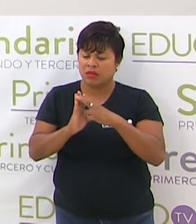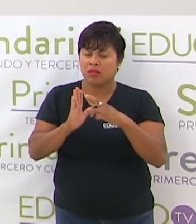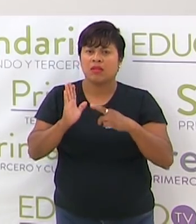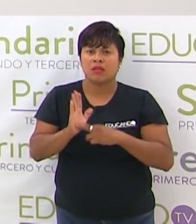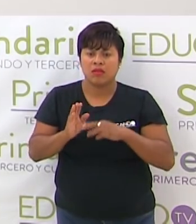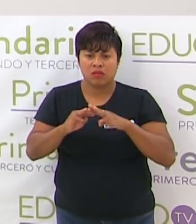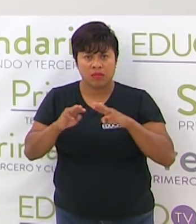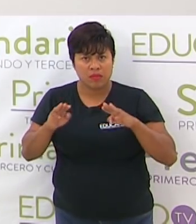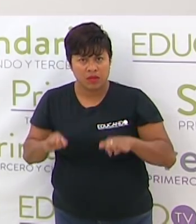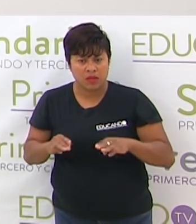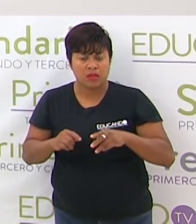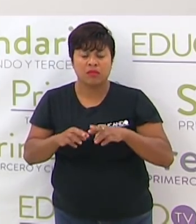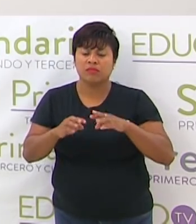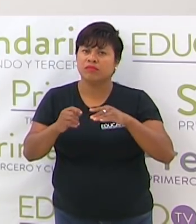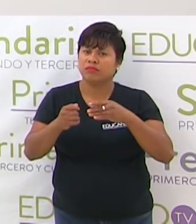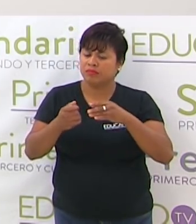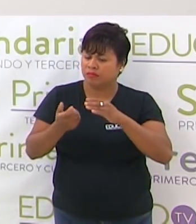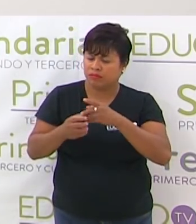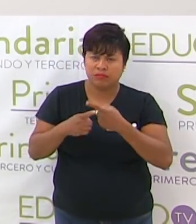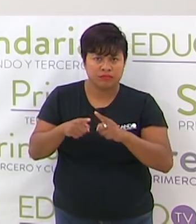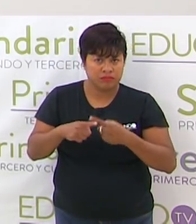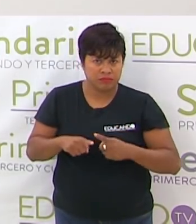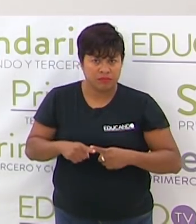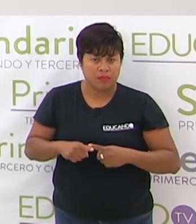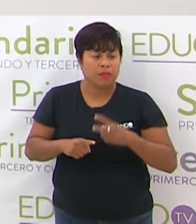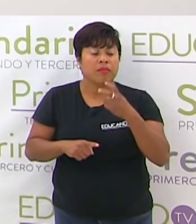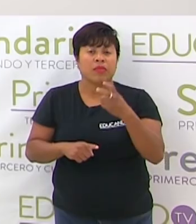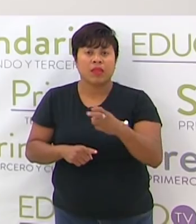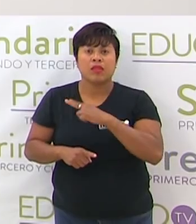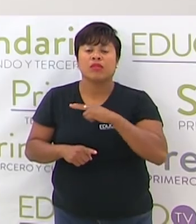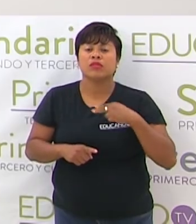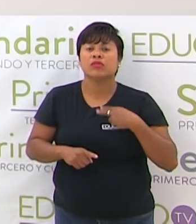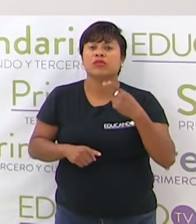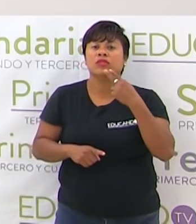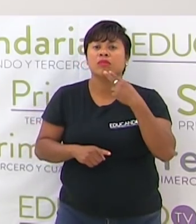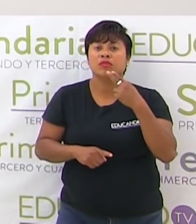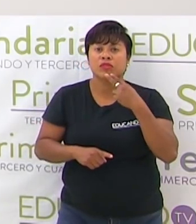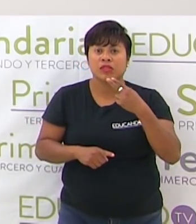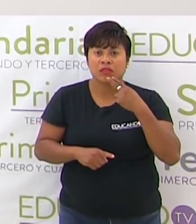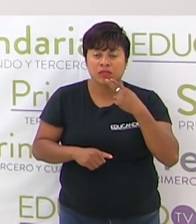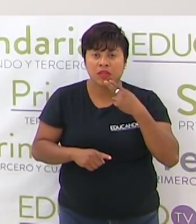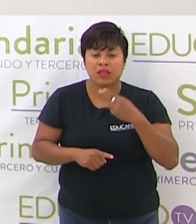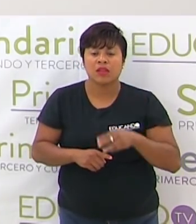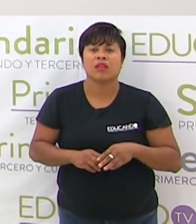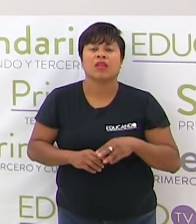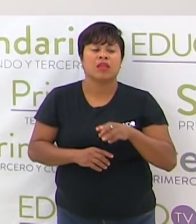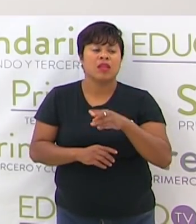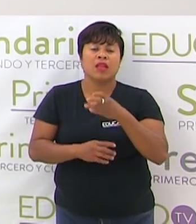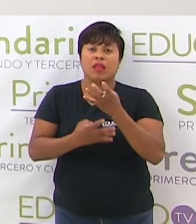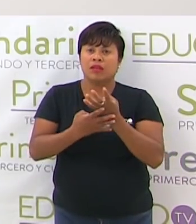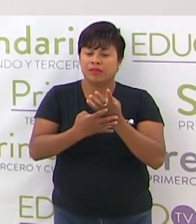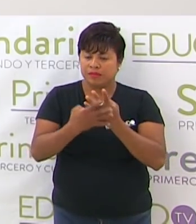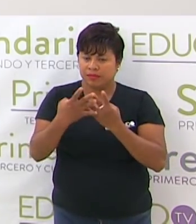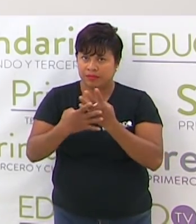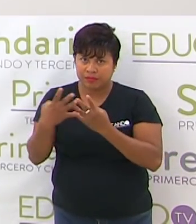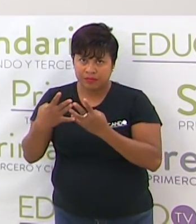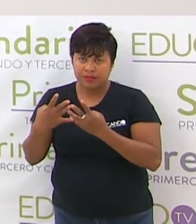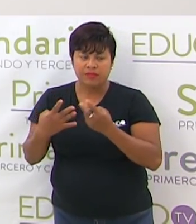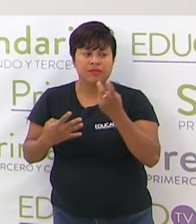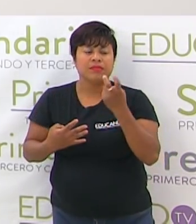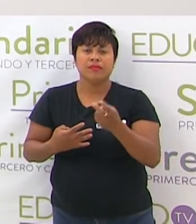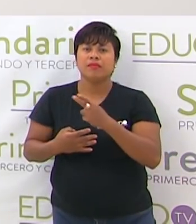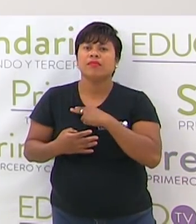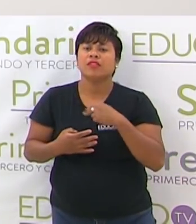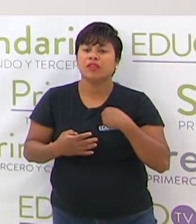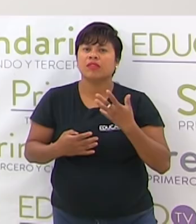una regla, un metro, una cinta métrica, ¿verdad? En este caso estamos utilizando la retícula, a